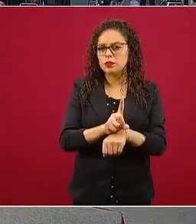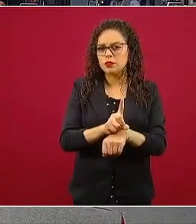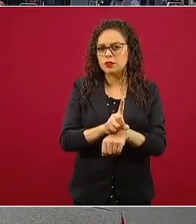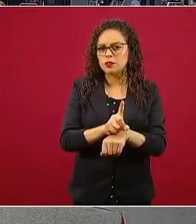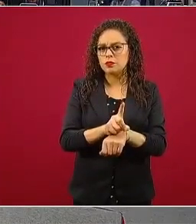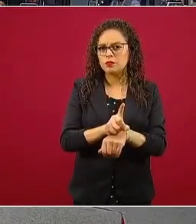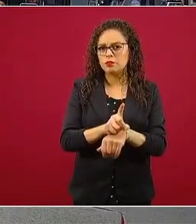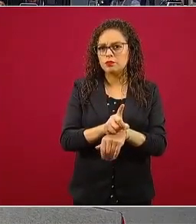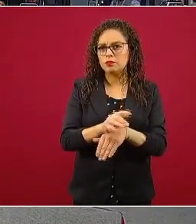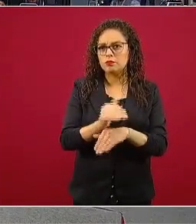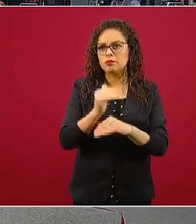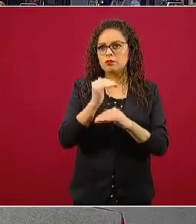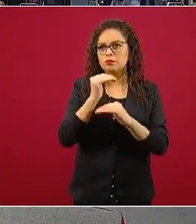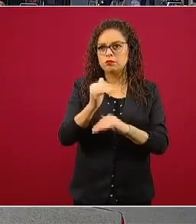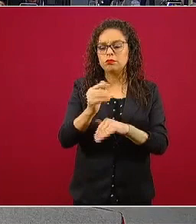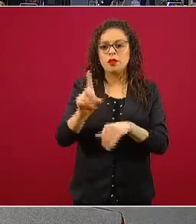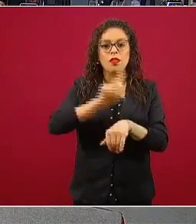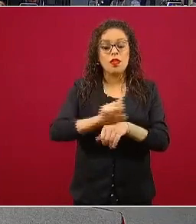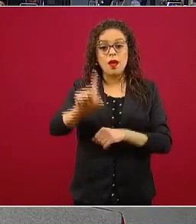20